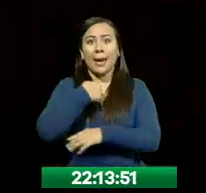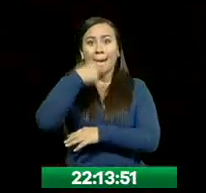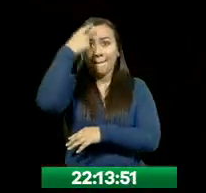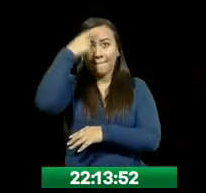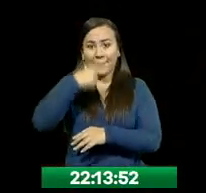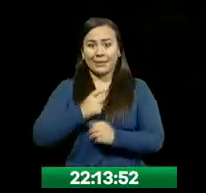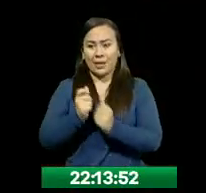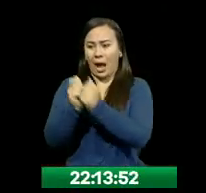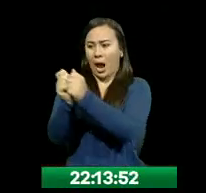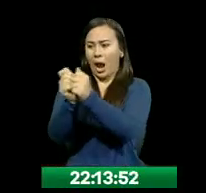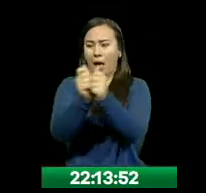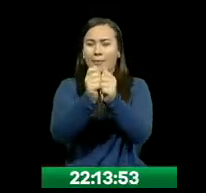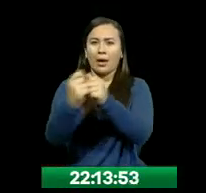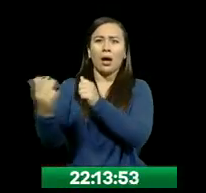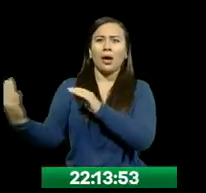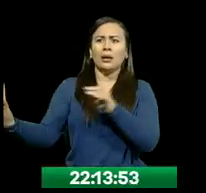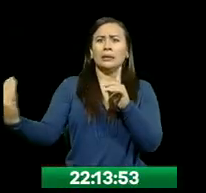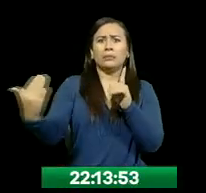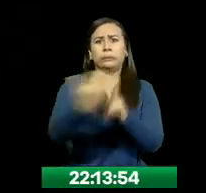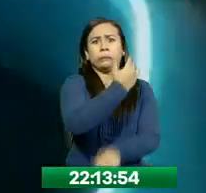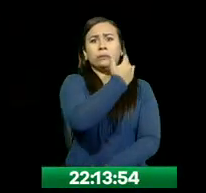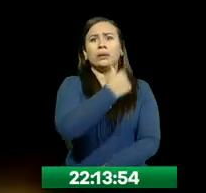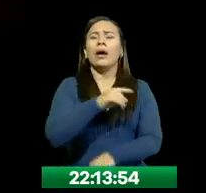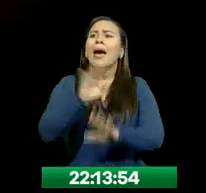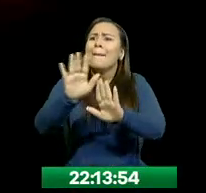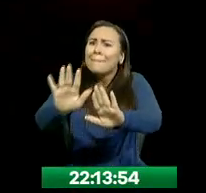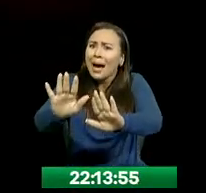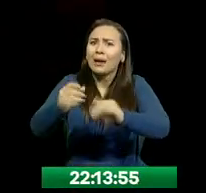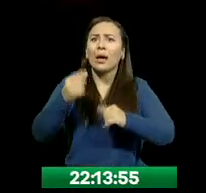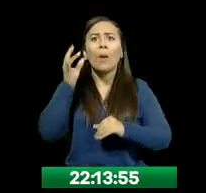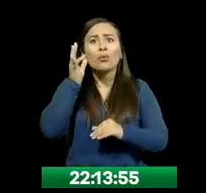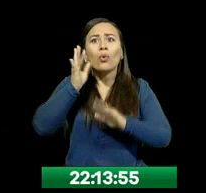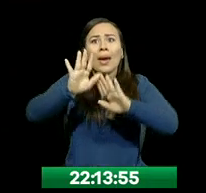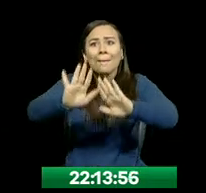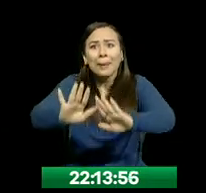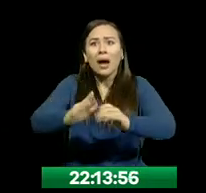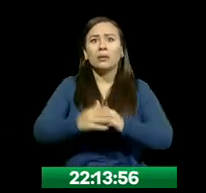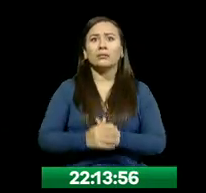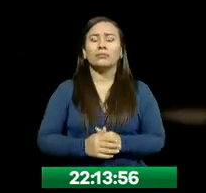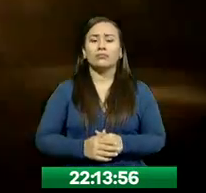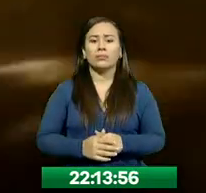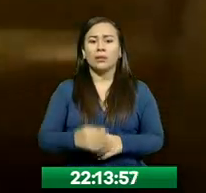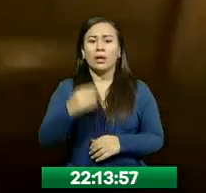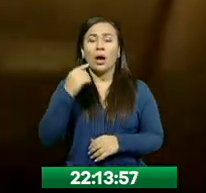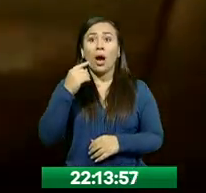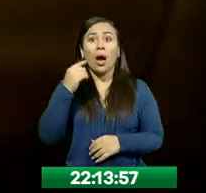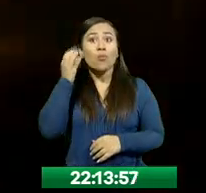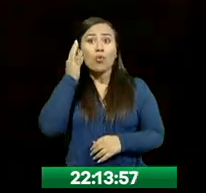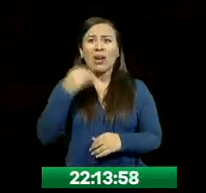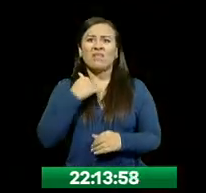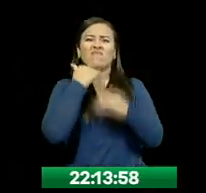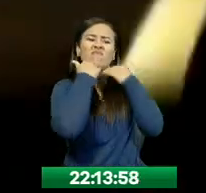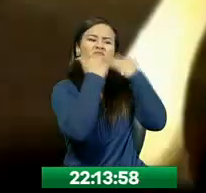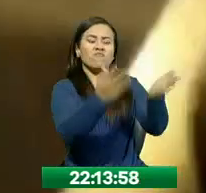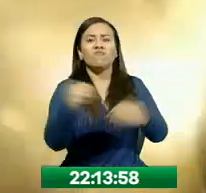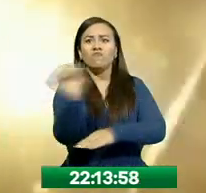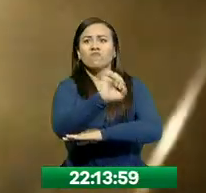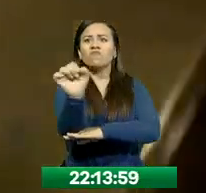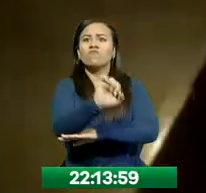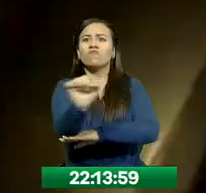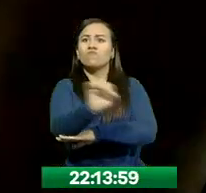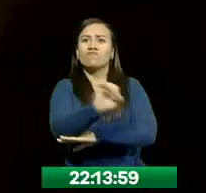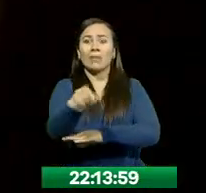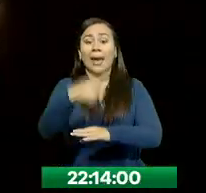el accionar terminó en el capó. ¡Ey, ey, ey! ¡Ey, ey, ey! Y ella, queriendo evadir el control, siguió